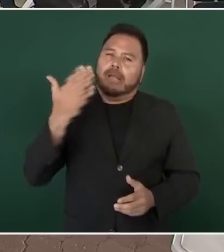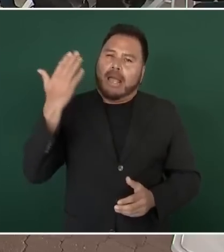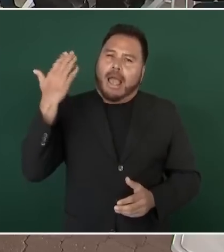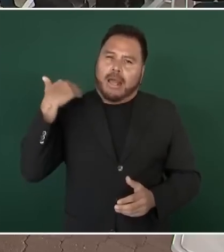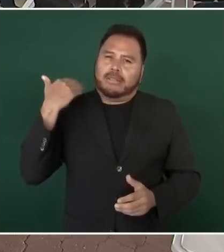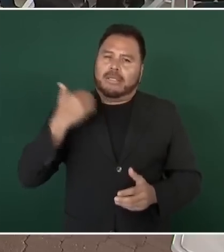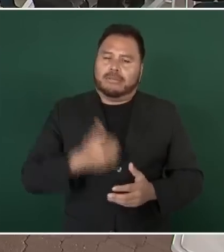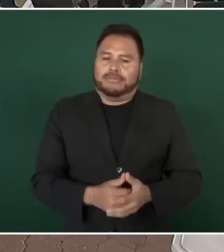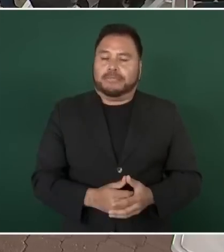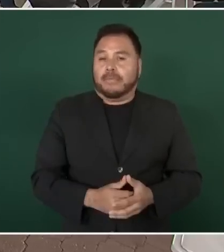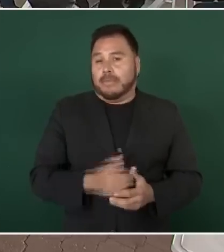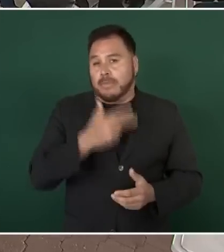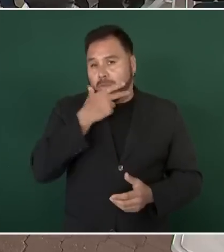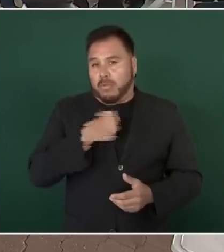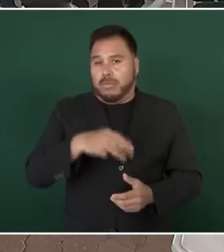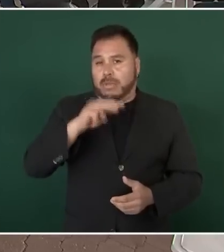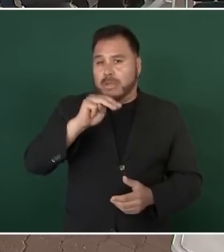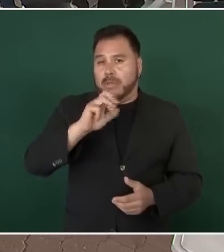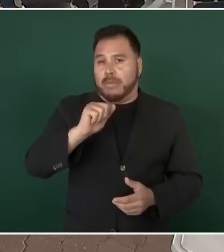contra Madero,